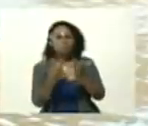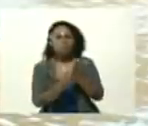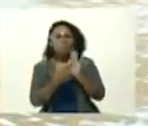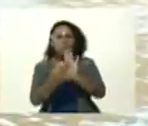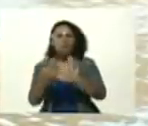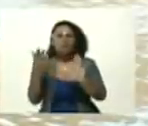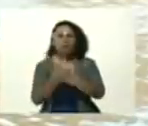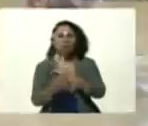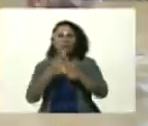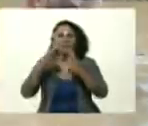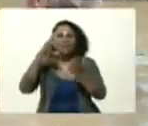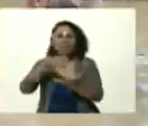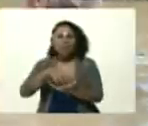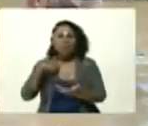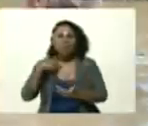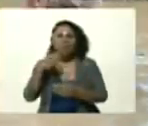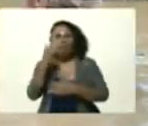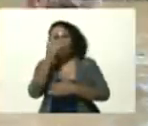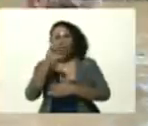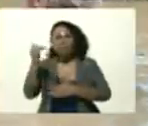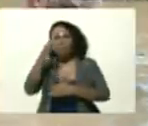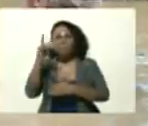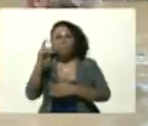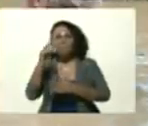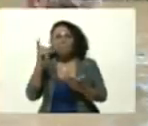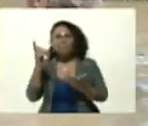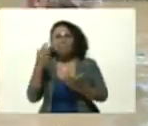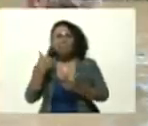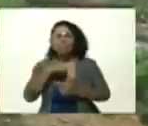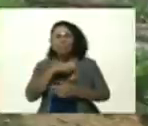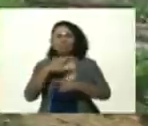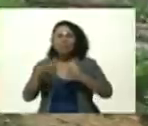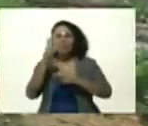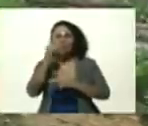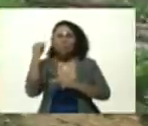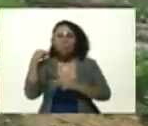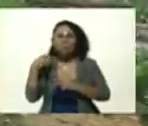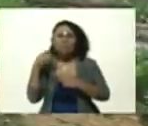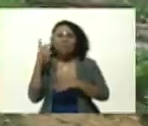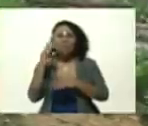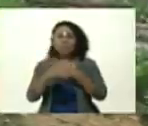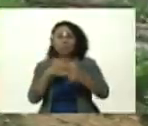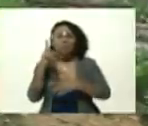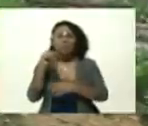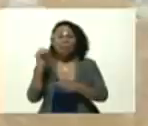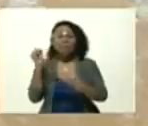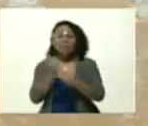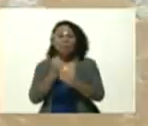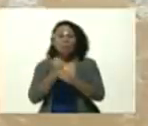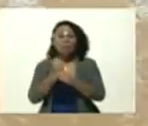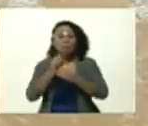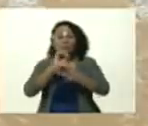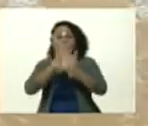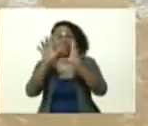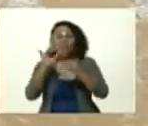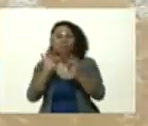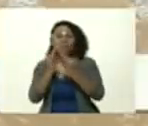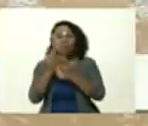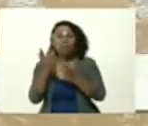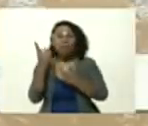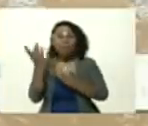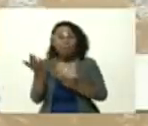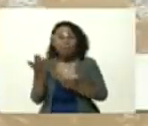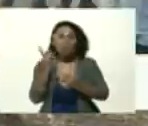de nuestros adultos mayores, de nuestros niños y niñas, y bueno, haciendo también el trabajo de convencimiento en algunas familias donde, bueno, a